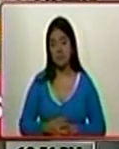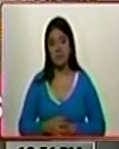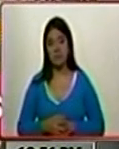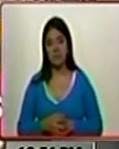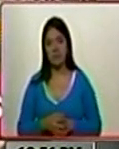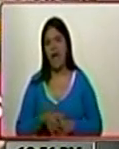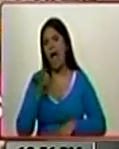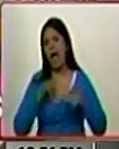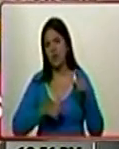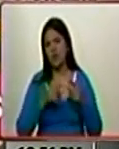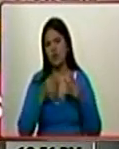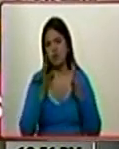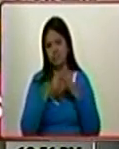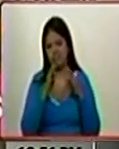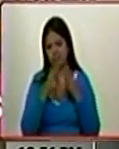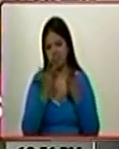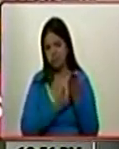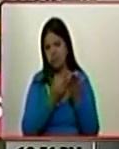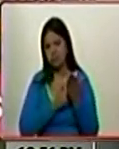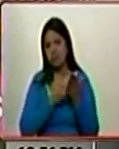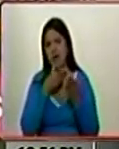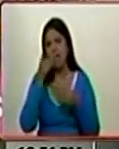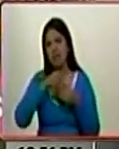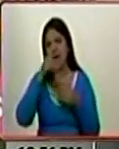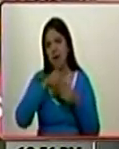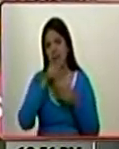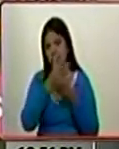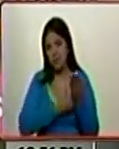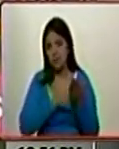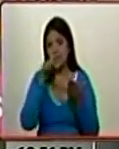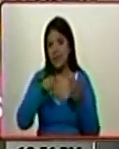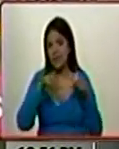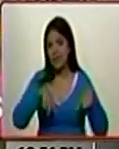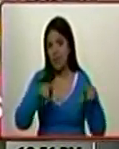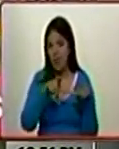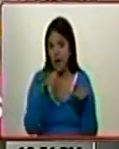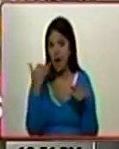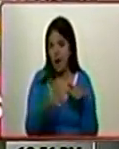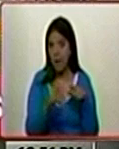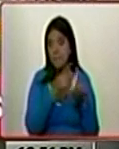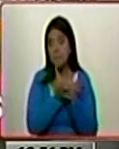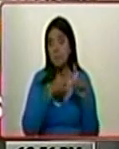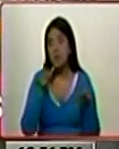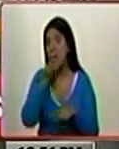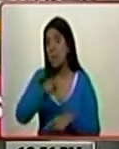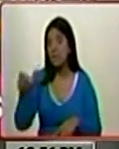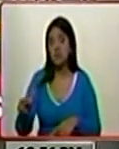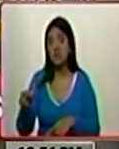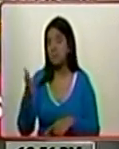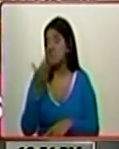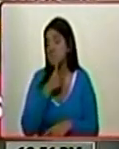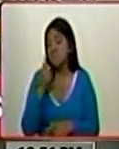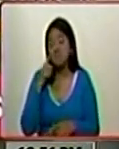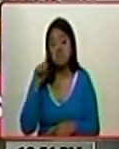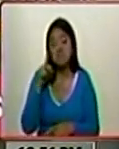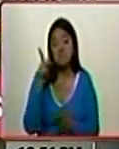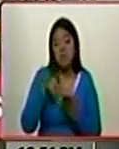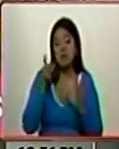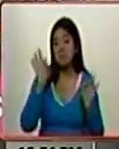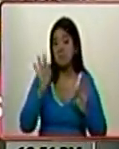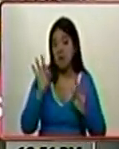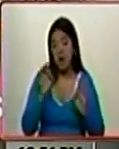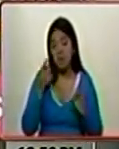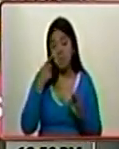algunos documentos que dan algunos datos de este establecimiento comercial, pero los dueños todavía no han hecho acto de presencia